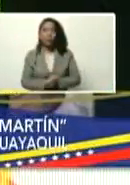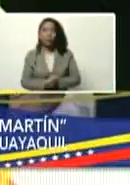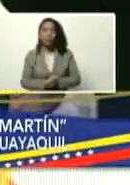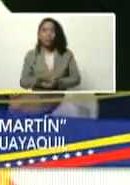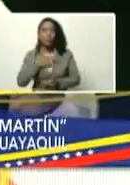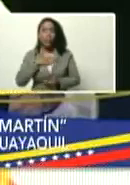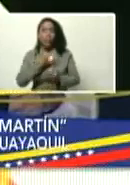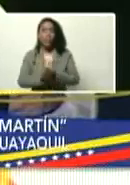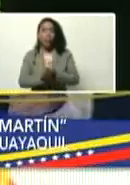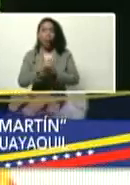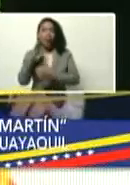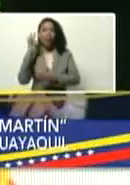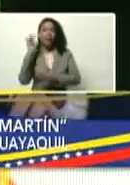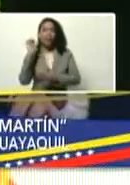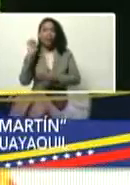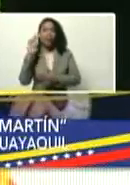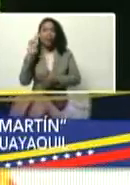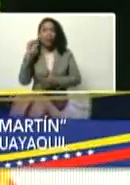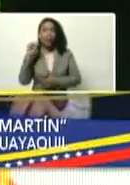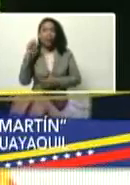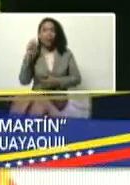mi amigo Fernández Baraíbar aquí,